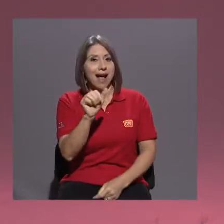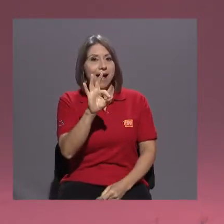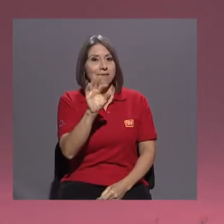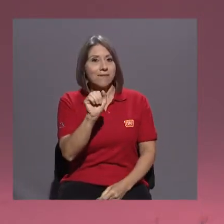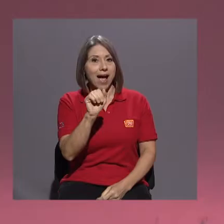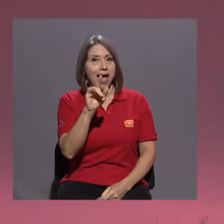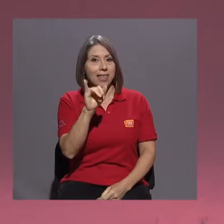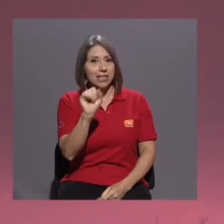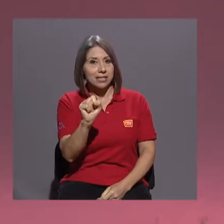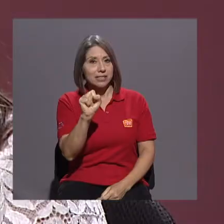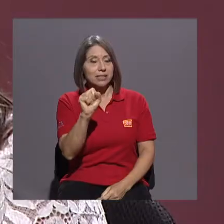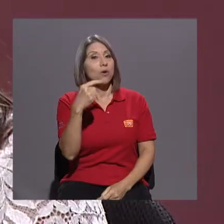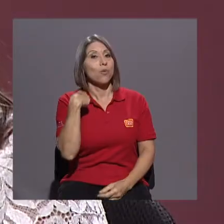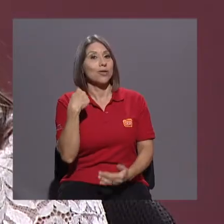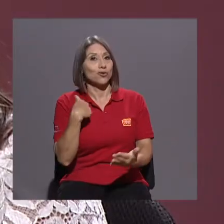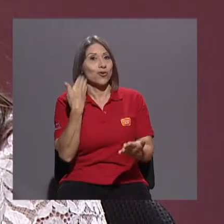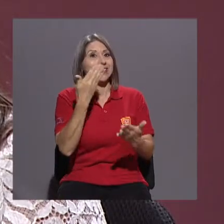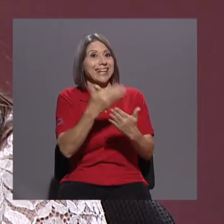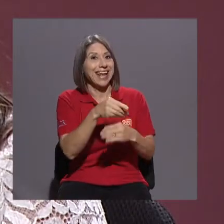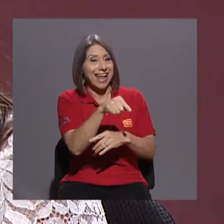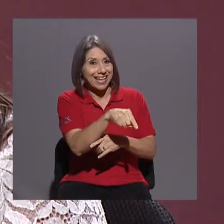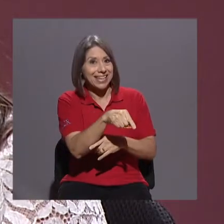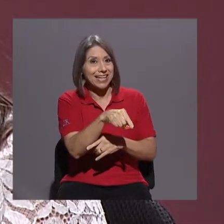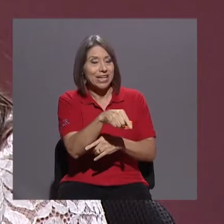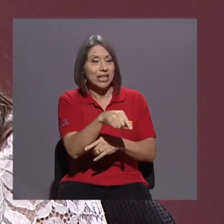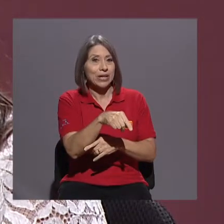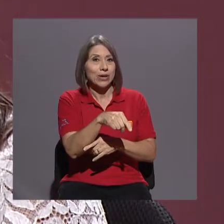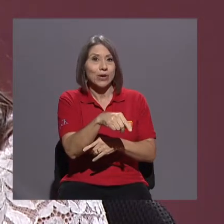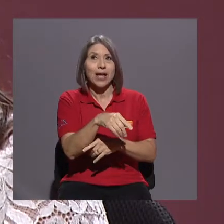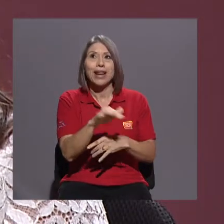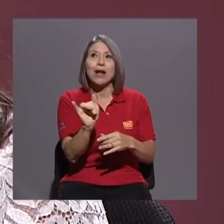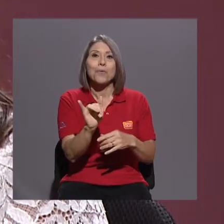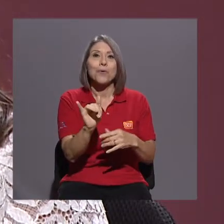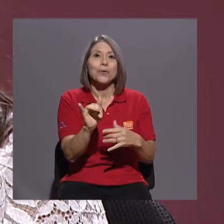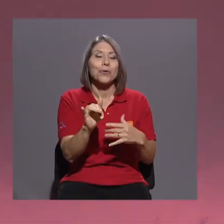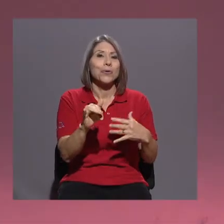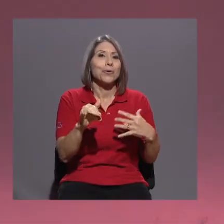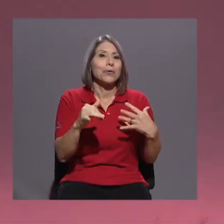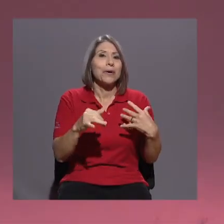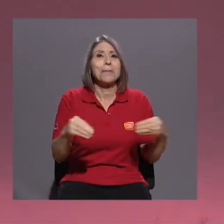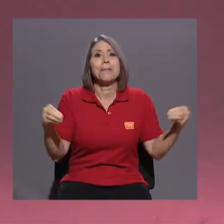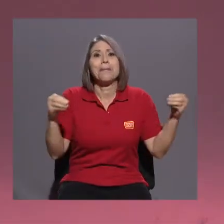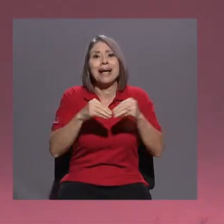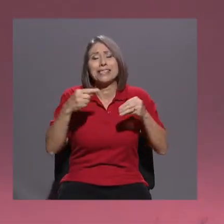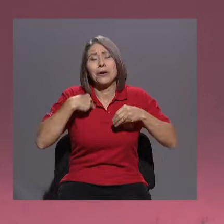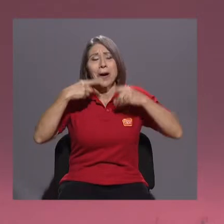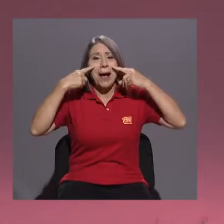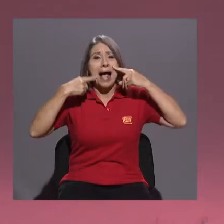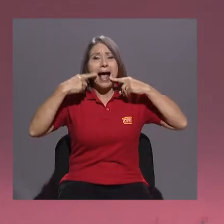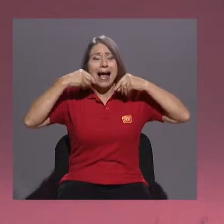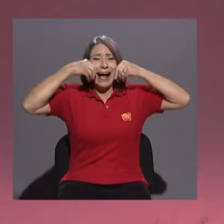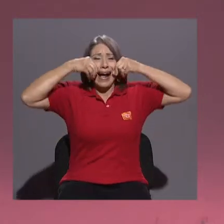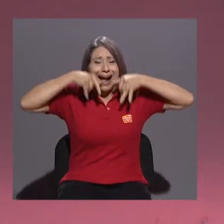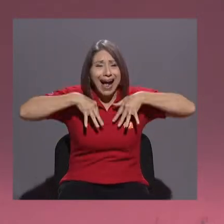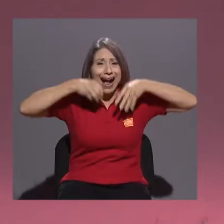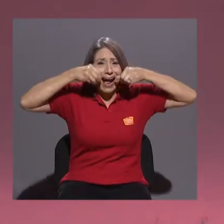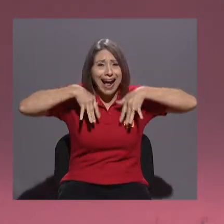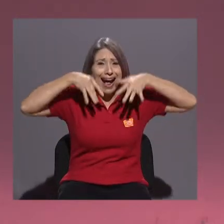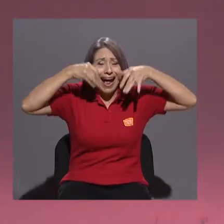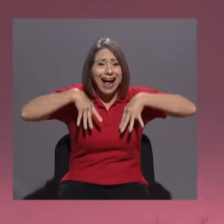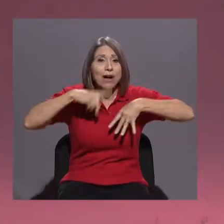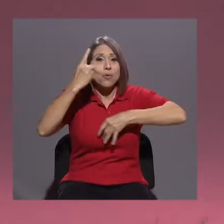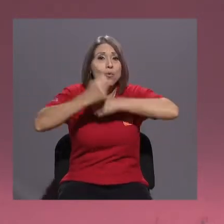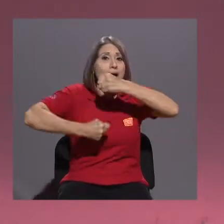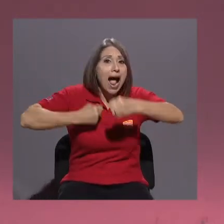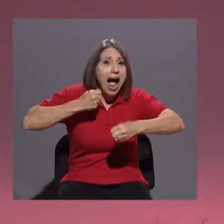Cuando llegué Era Mar vivo Lloraba y lloraba Y duré un año